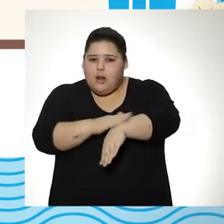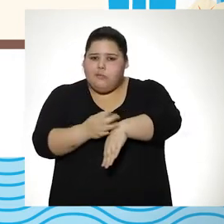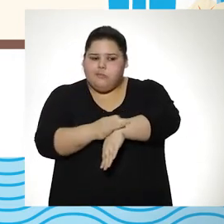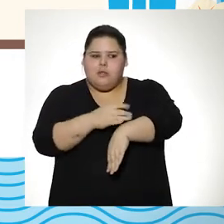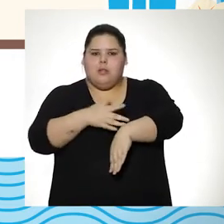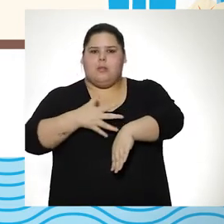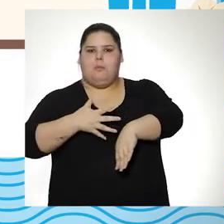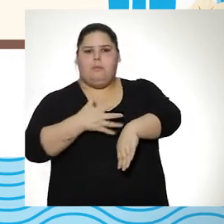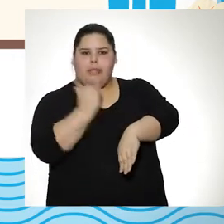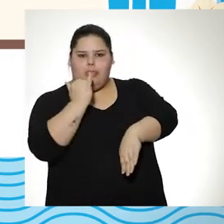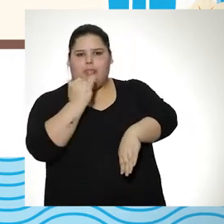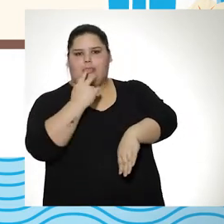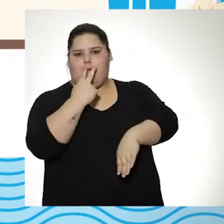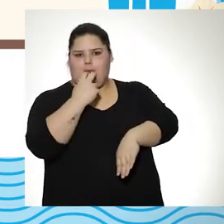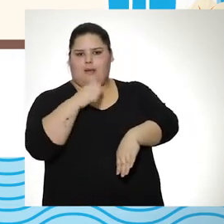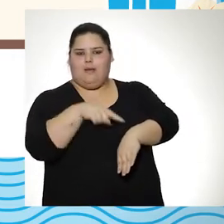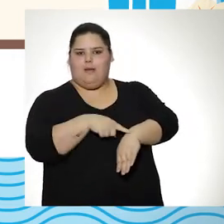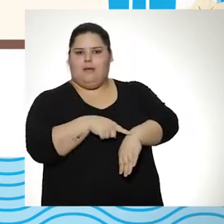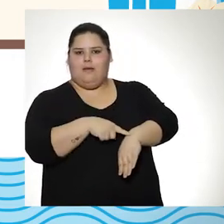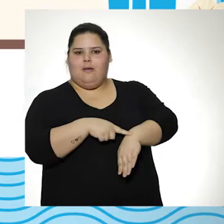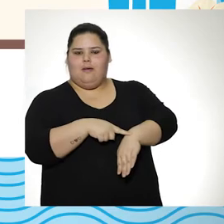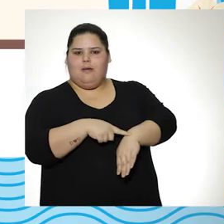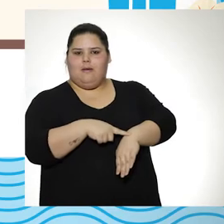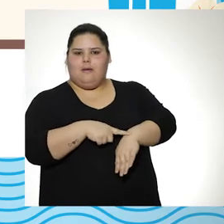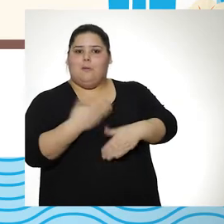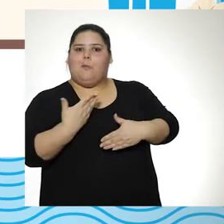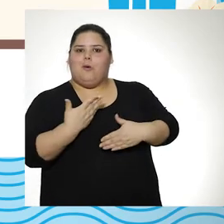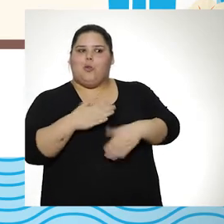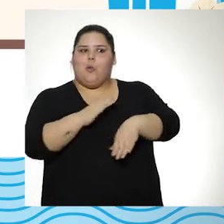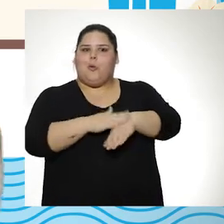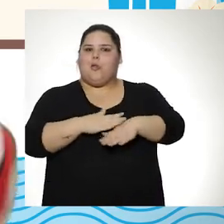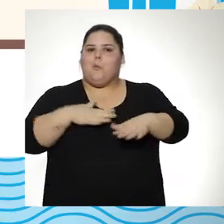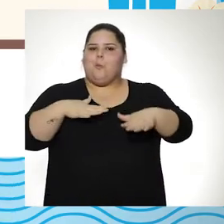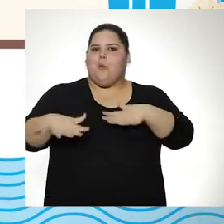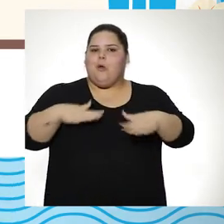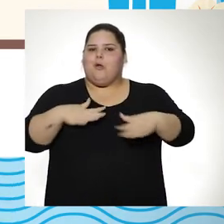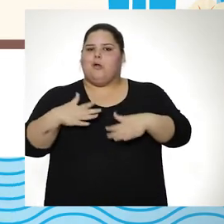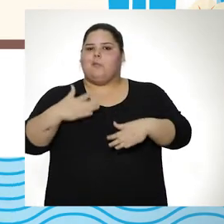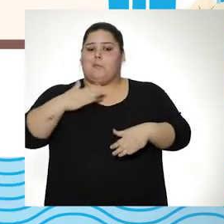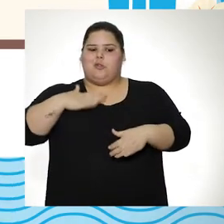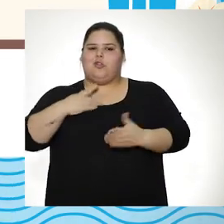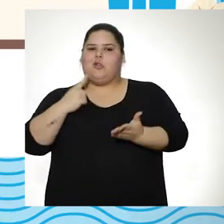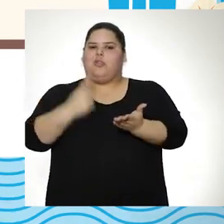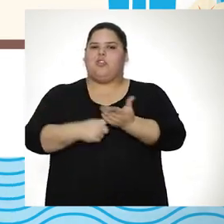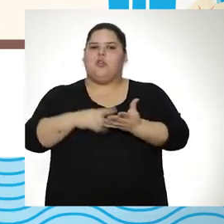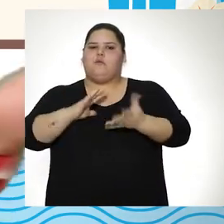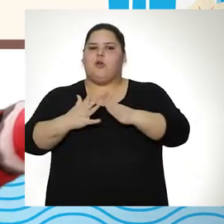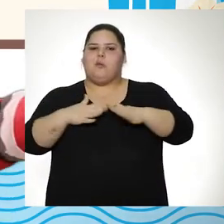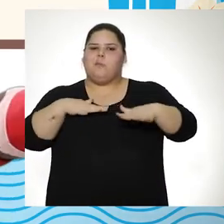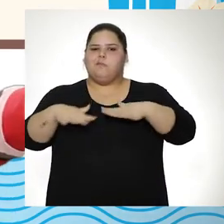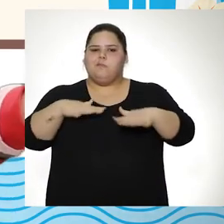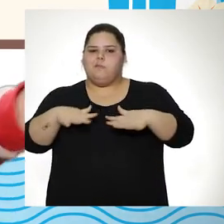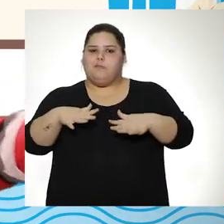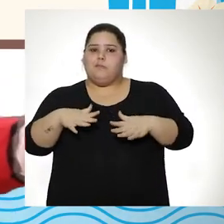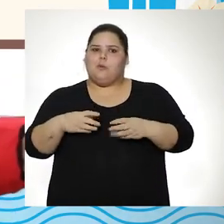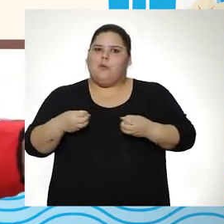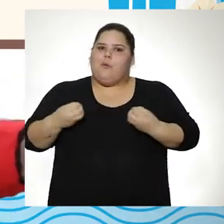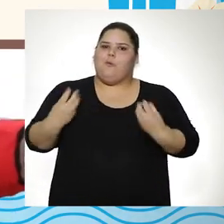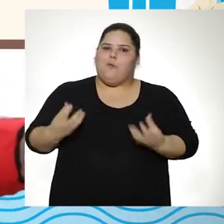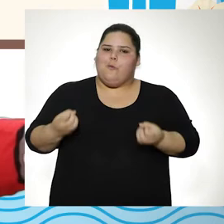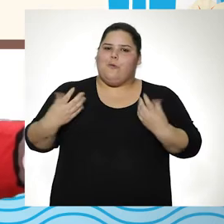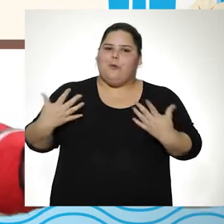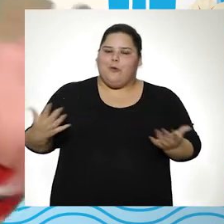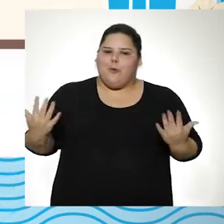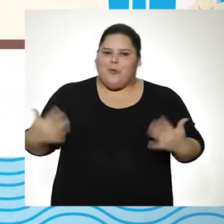y hacen que el brazo se mueva como quiera la persona amputada.